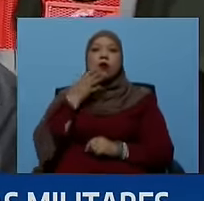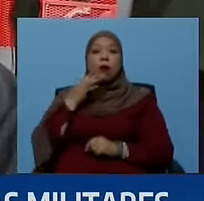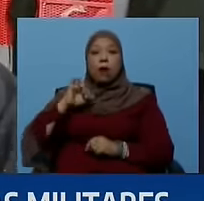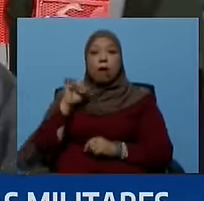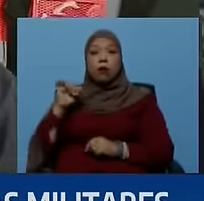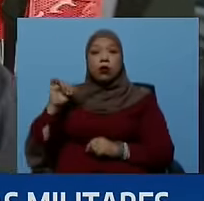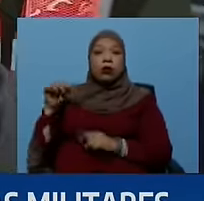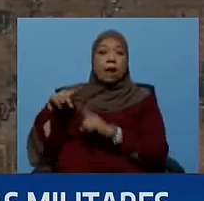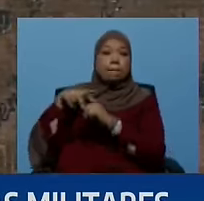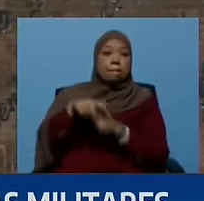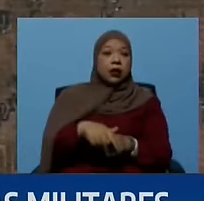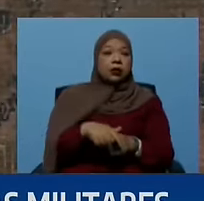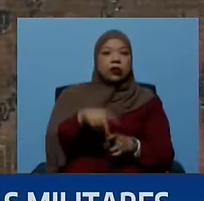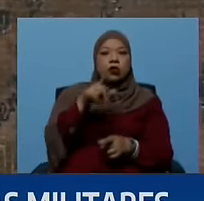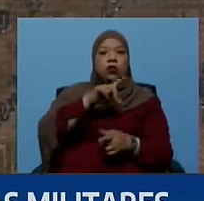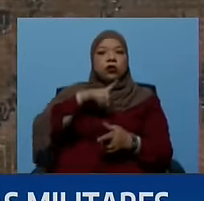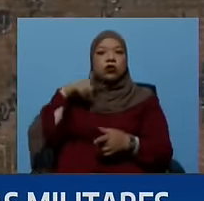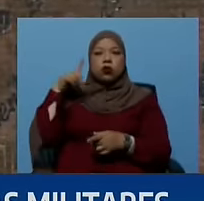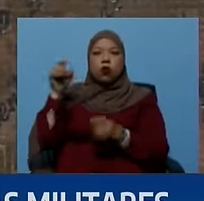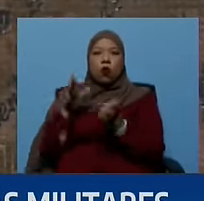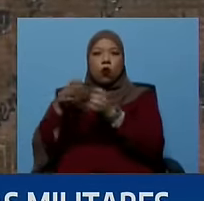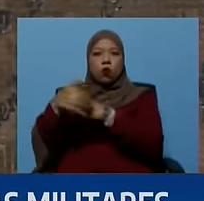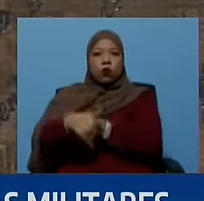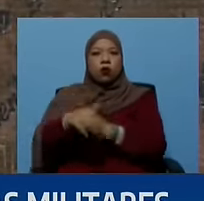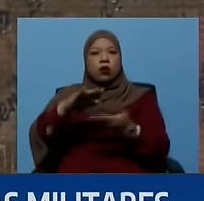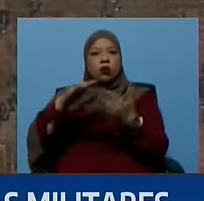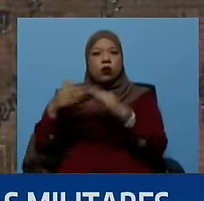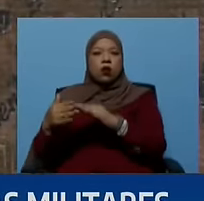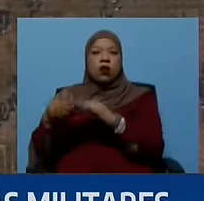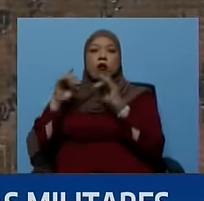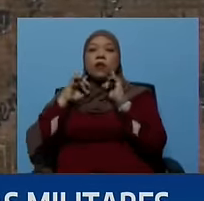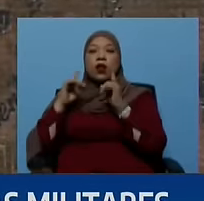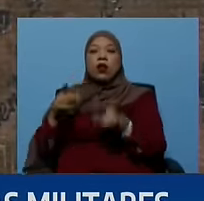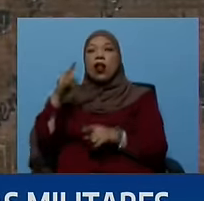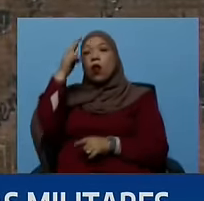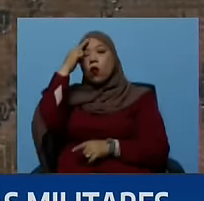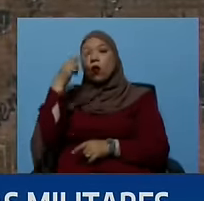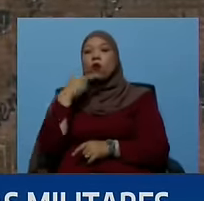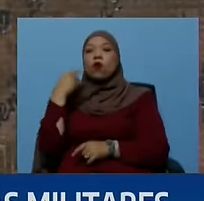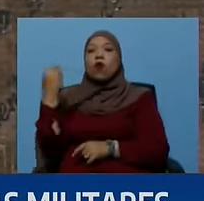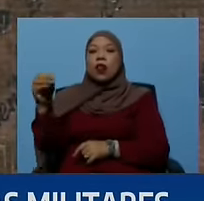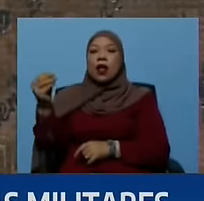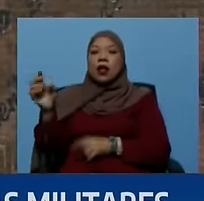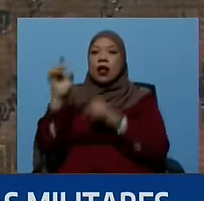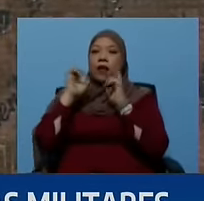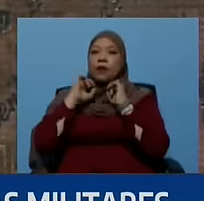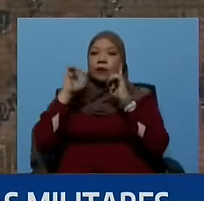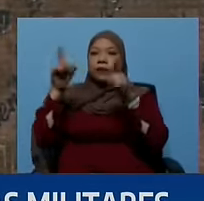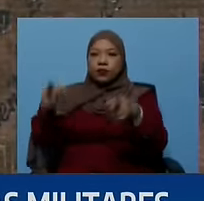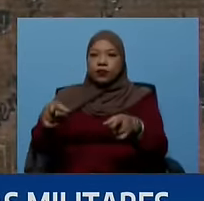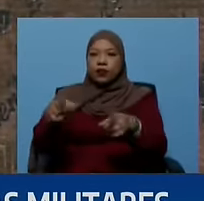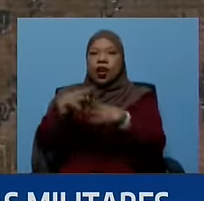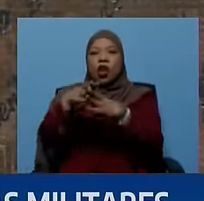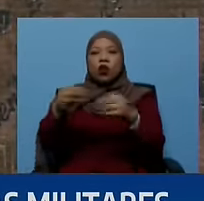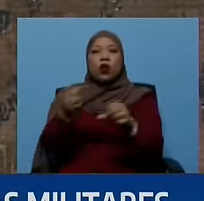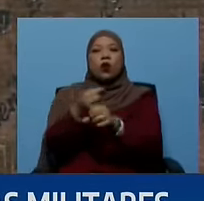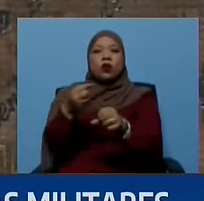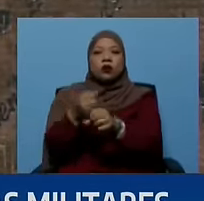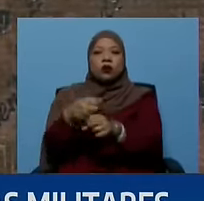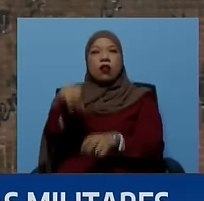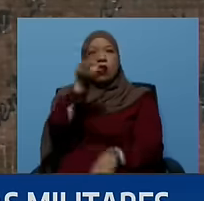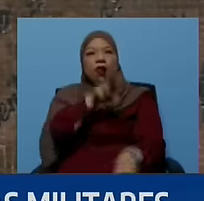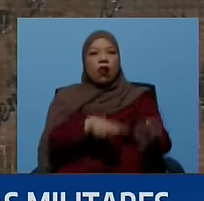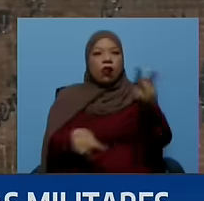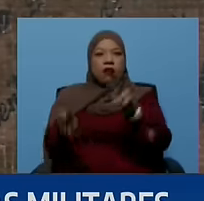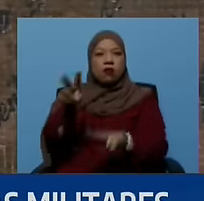con nos empalmamos para el estanque para allá y salíamos por la Panamericana todos esos caminos todos es esos caminos los recorrimos